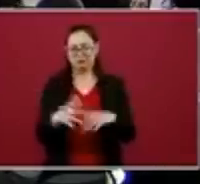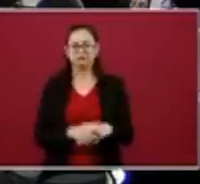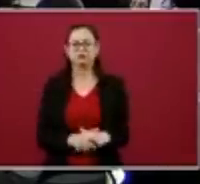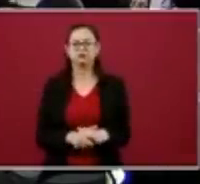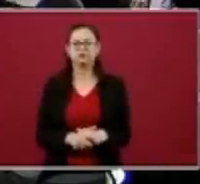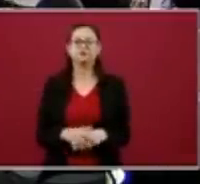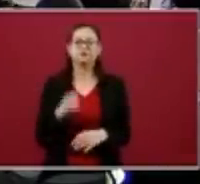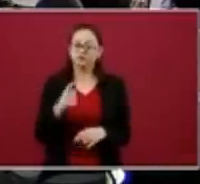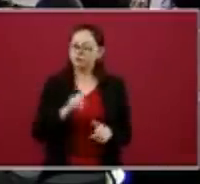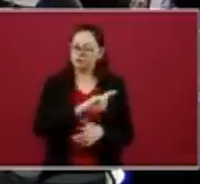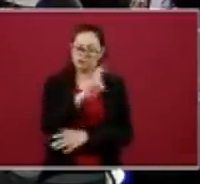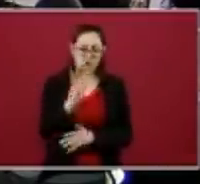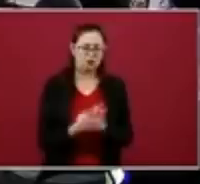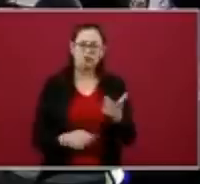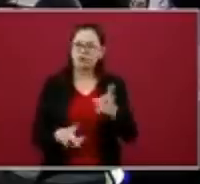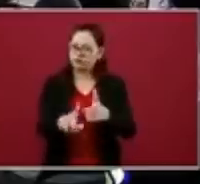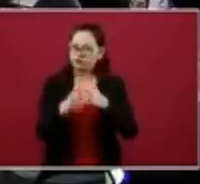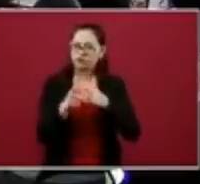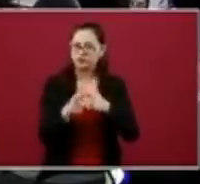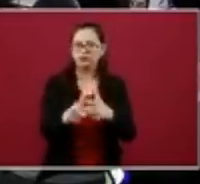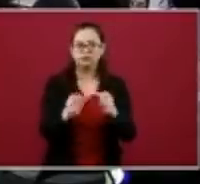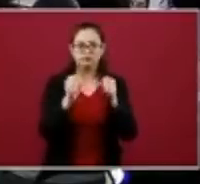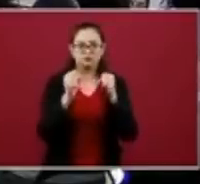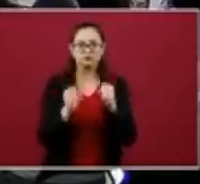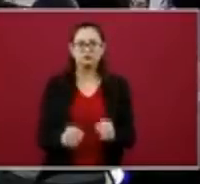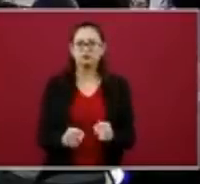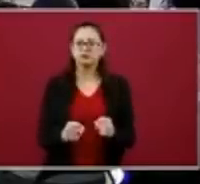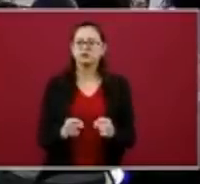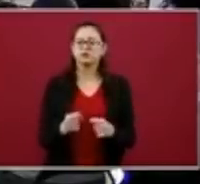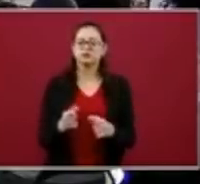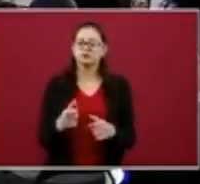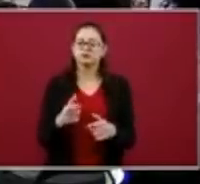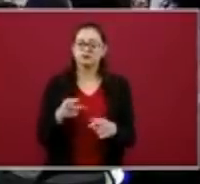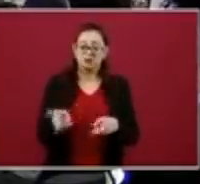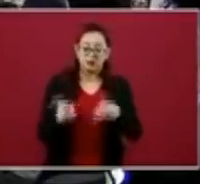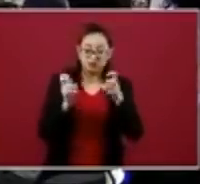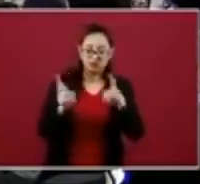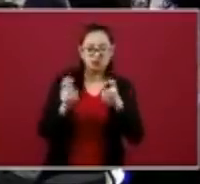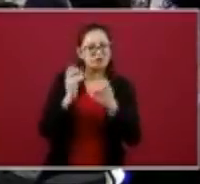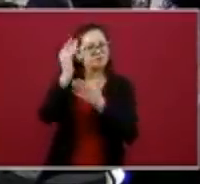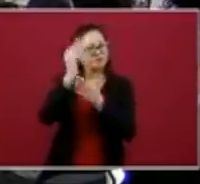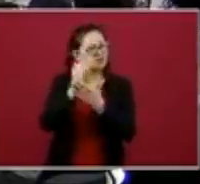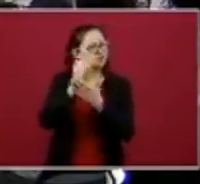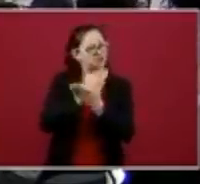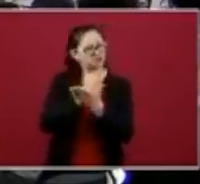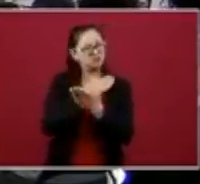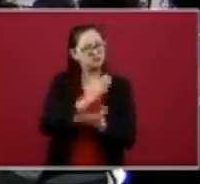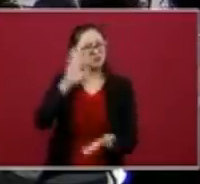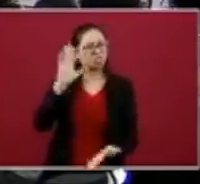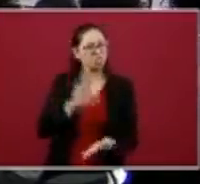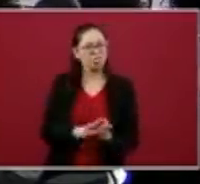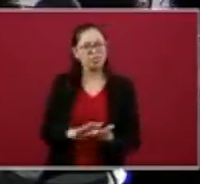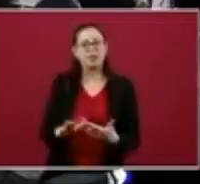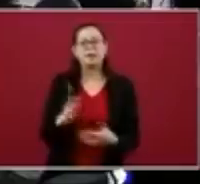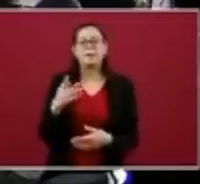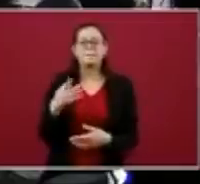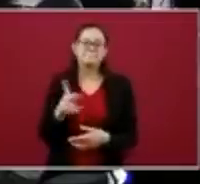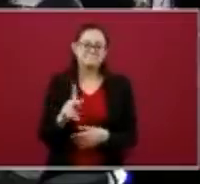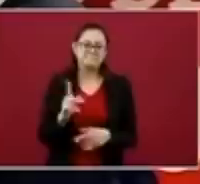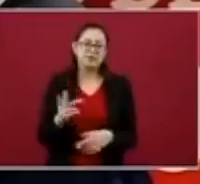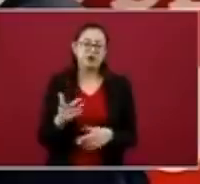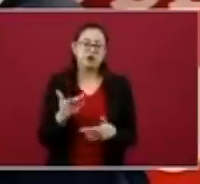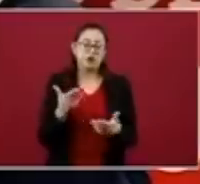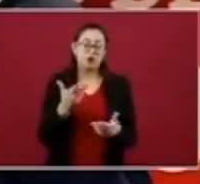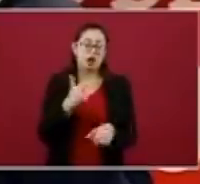programa va a continuar, la idea es reducir aún más este robo de combustible, pero con la proyección al día de